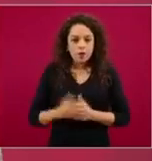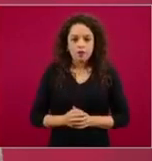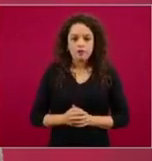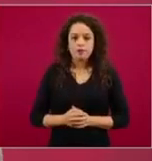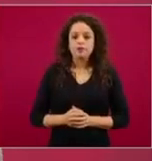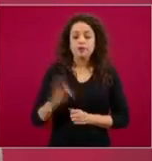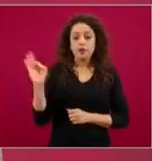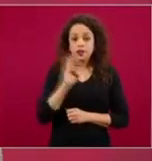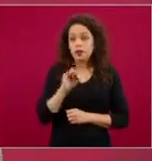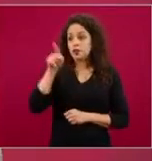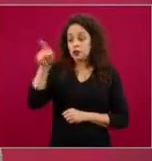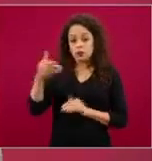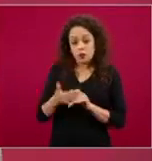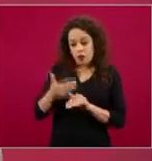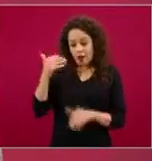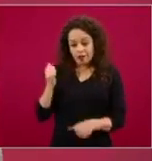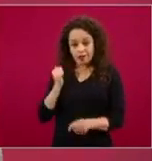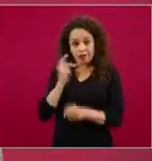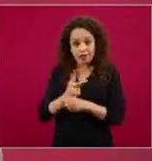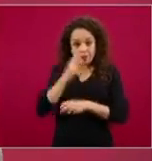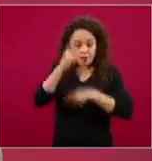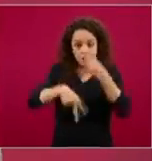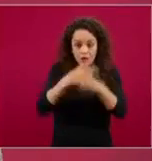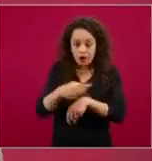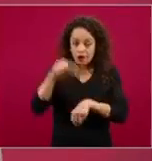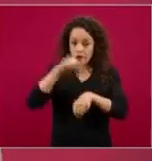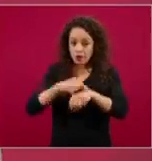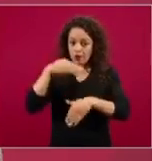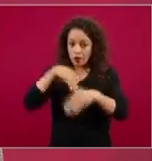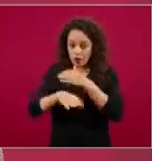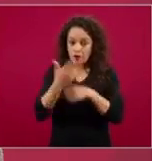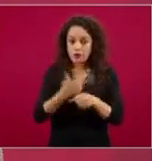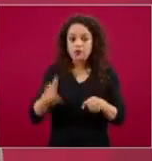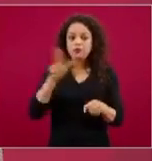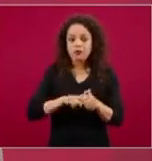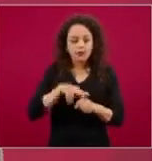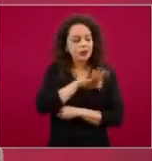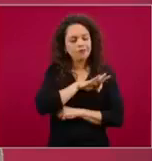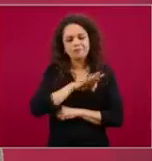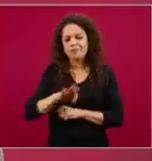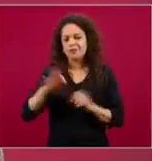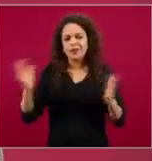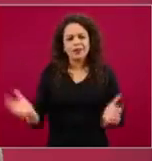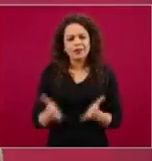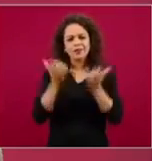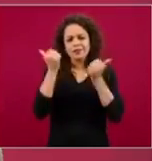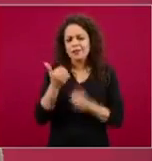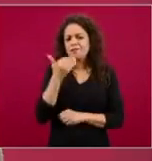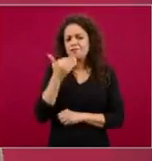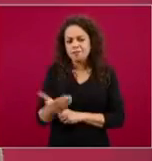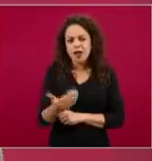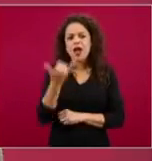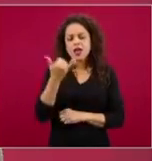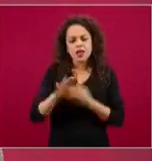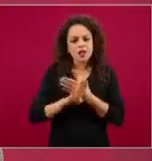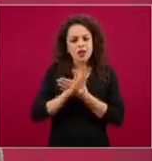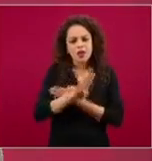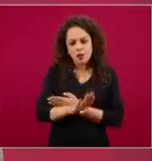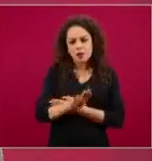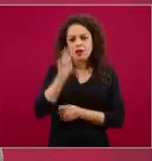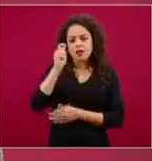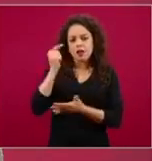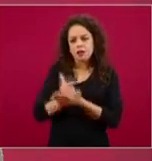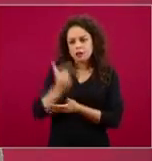tiempo al hospital a que le evalúen, se puede hacer muchísimo para reducir la probabilidad de